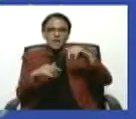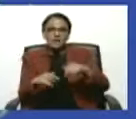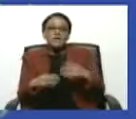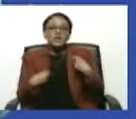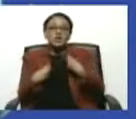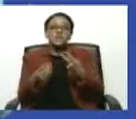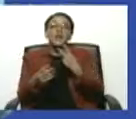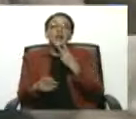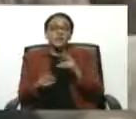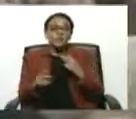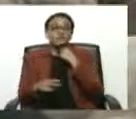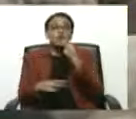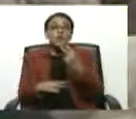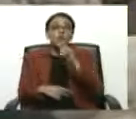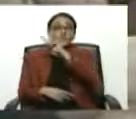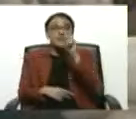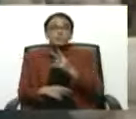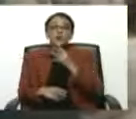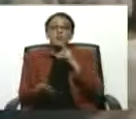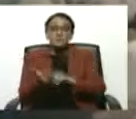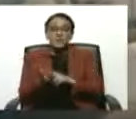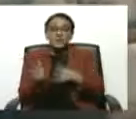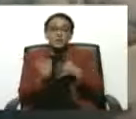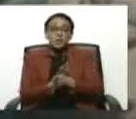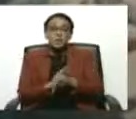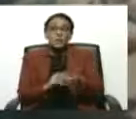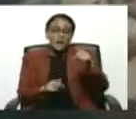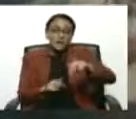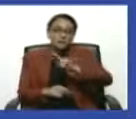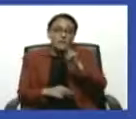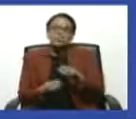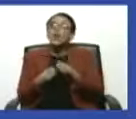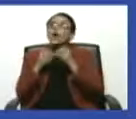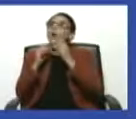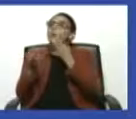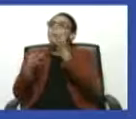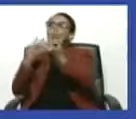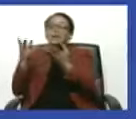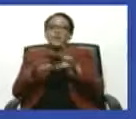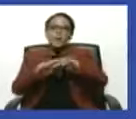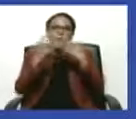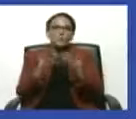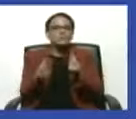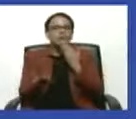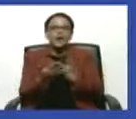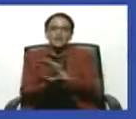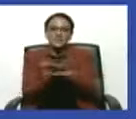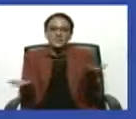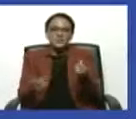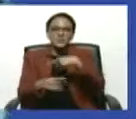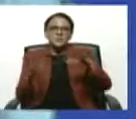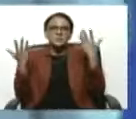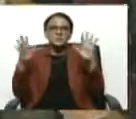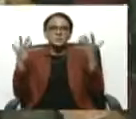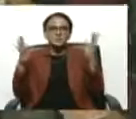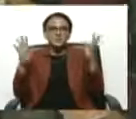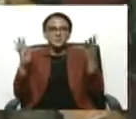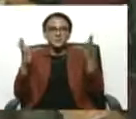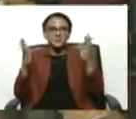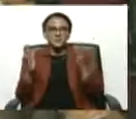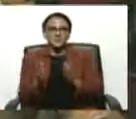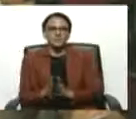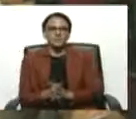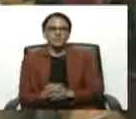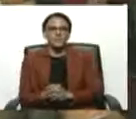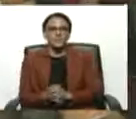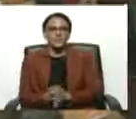y la verdad de Venezuela a todos sus países y a todas partes del mundo. Muchas gracias, hermanos y hermanas. Palabras de la vicepresidenta ejecutiva